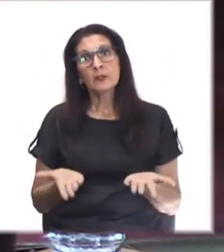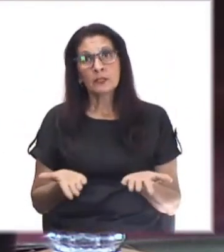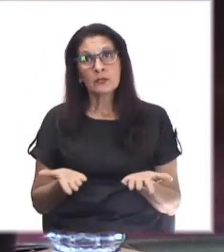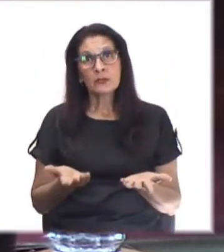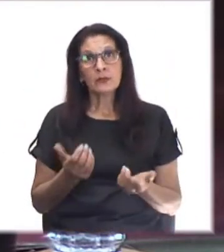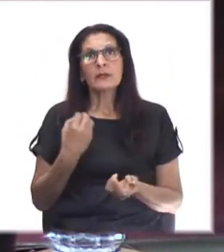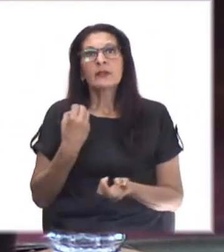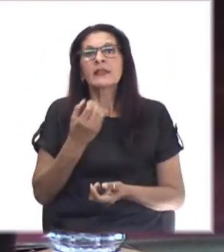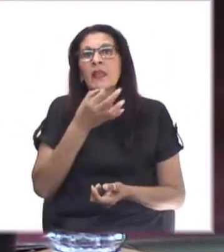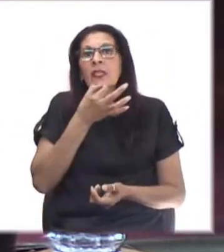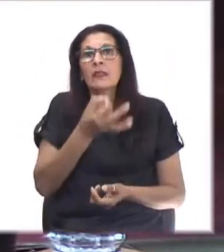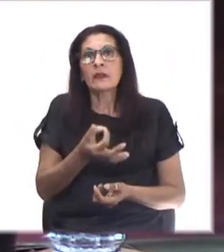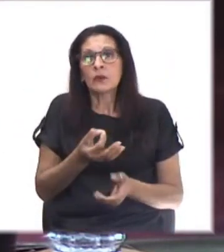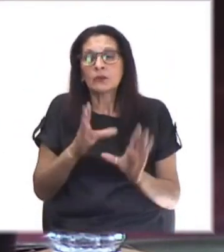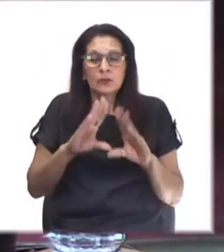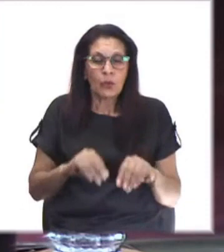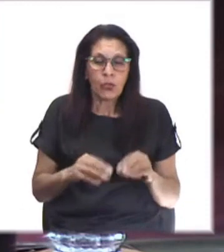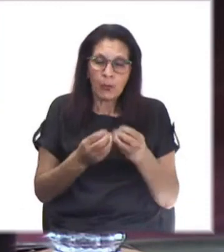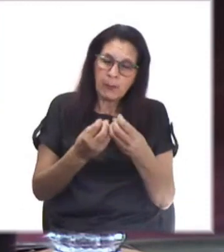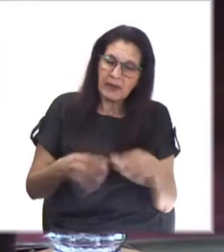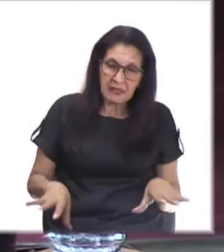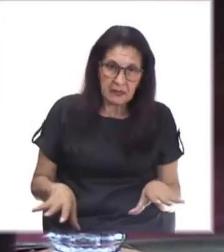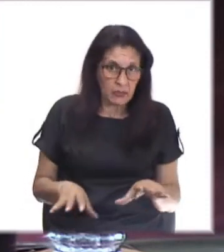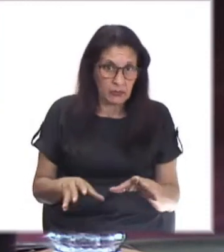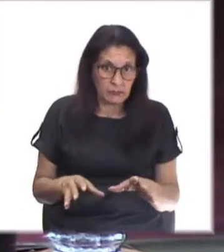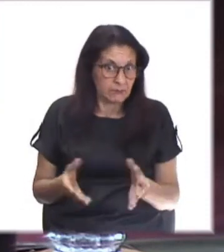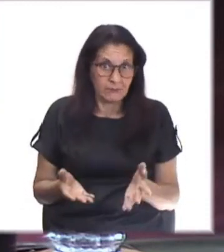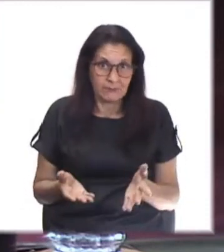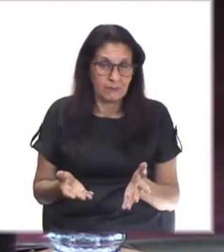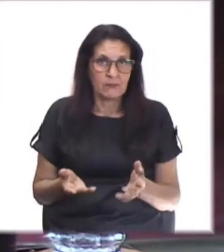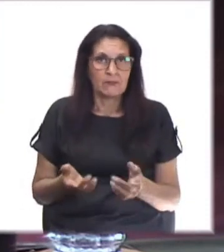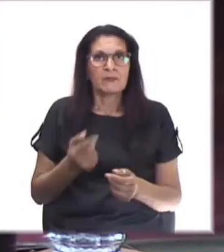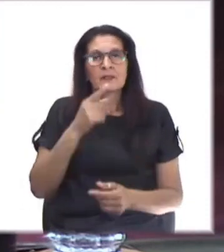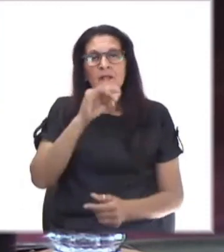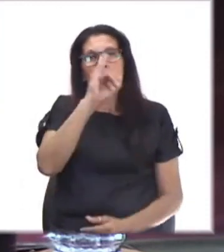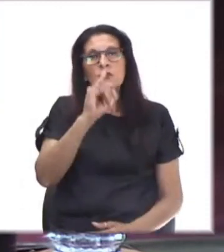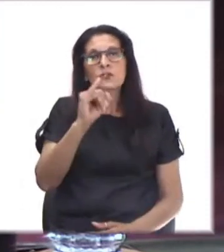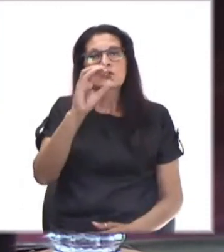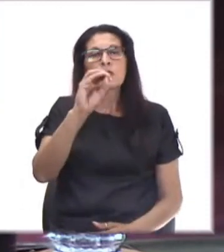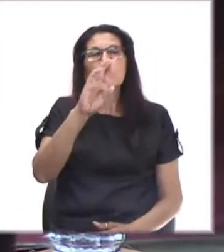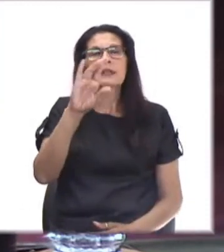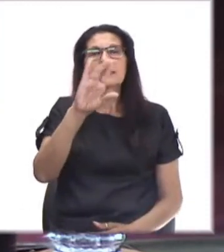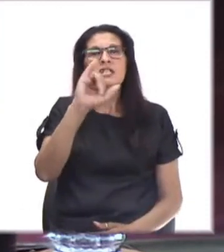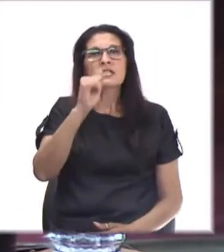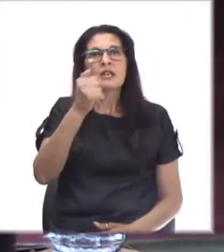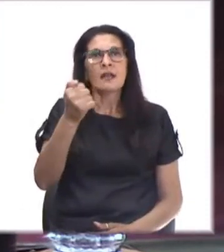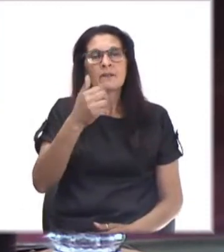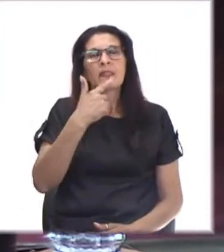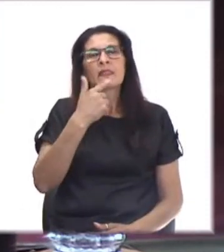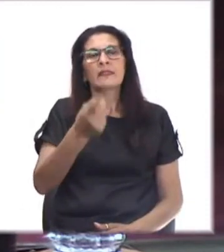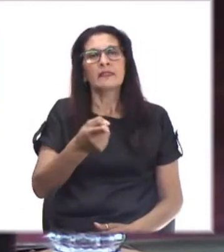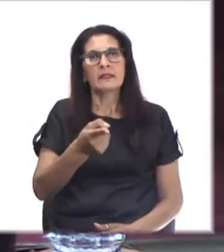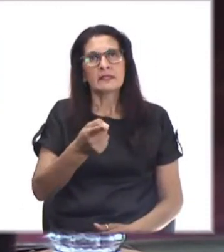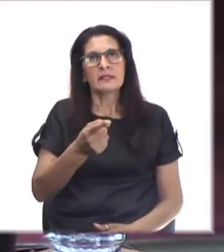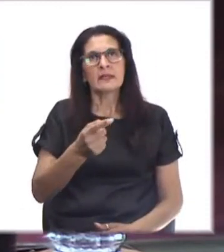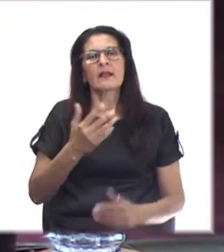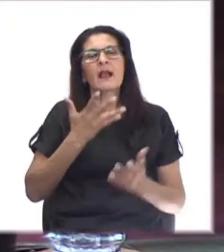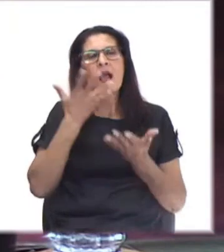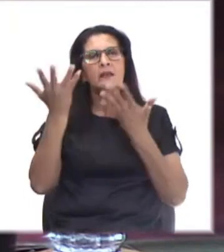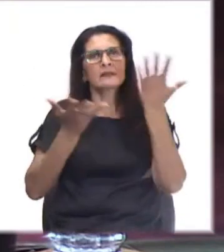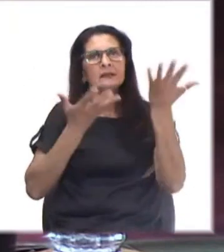está todo perdido? El poeta Zorrilla canta la existencia de las